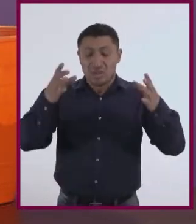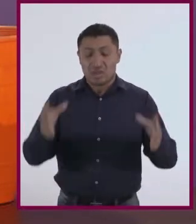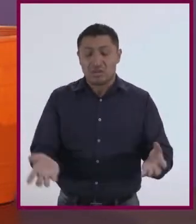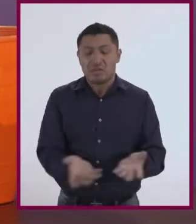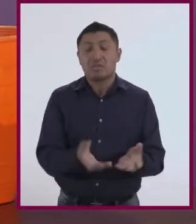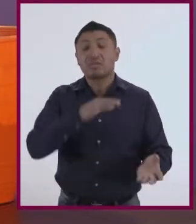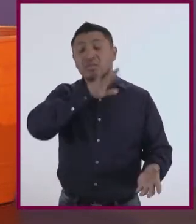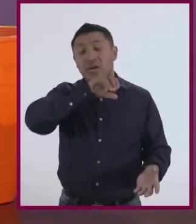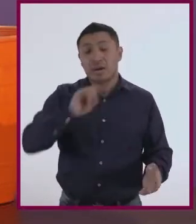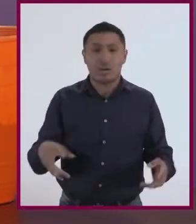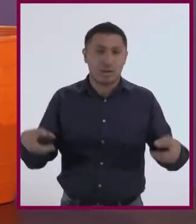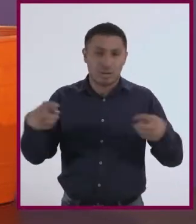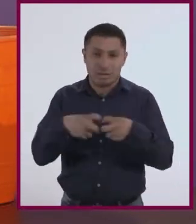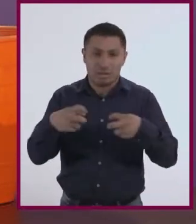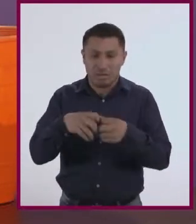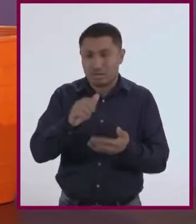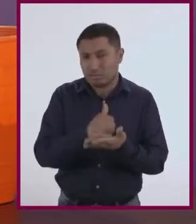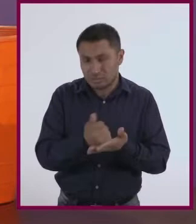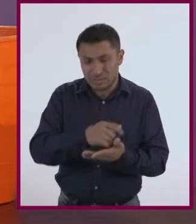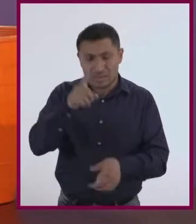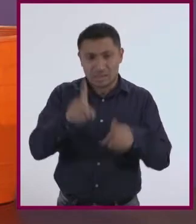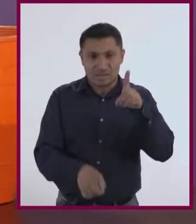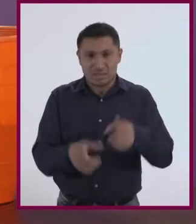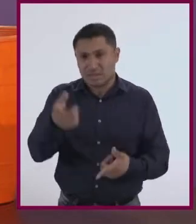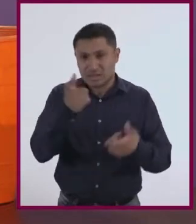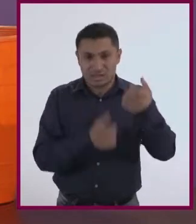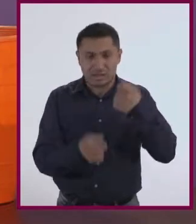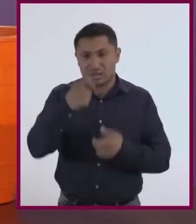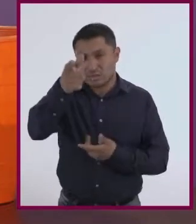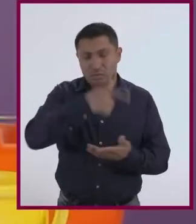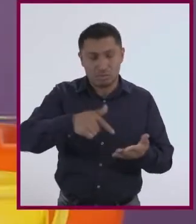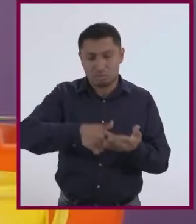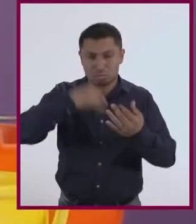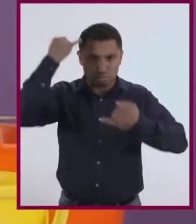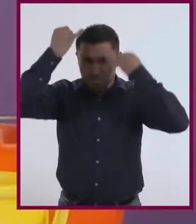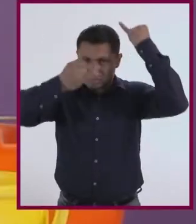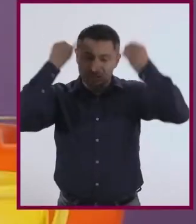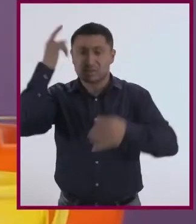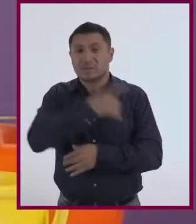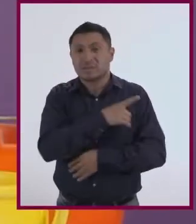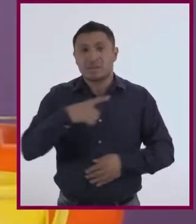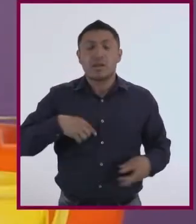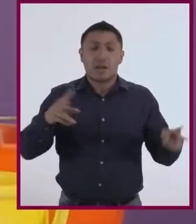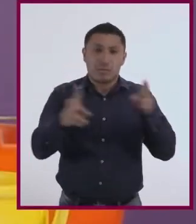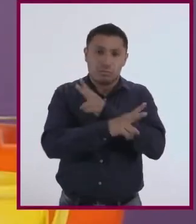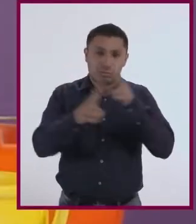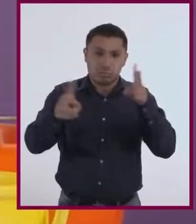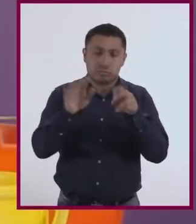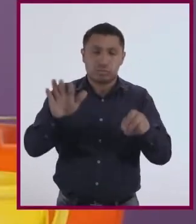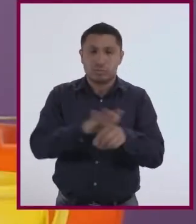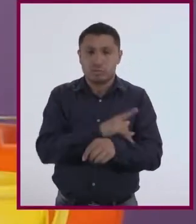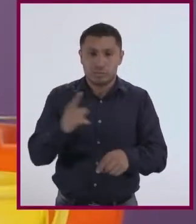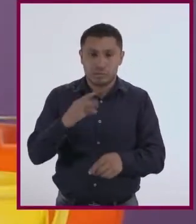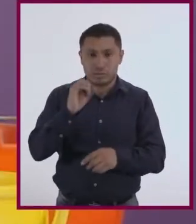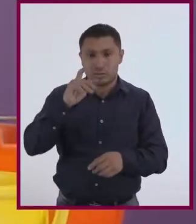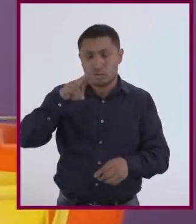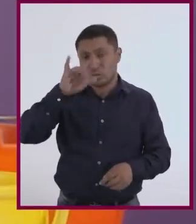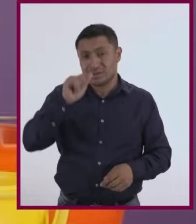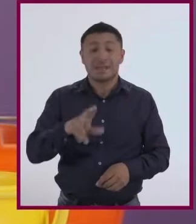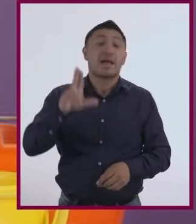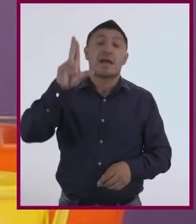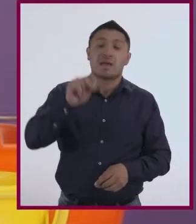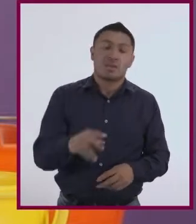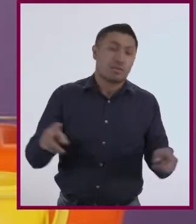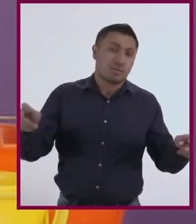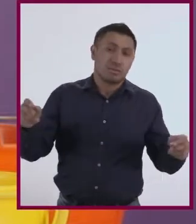y hasta botellas de PET, dependiendo del presupuesto, espacio y creatividad. Debe de tener ventilación porque la composta no se puede realizar en